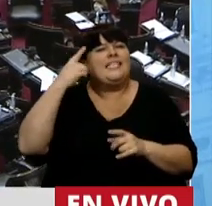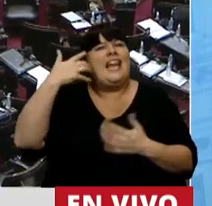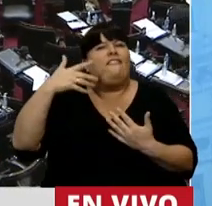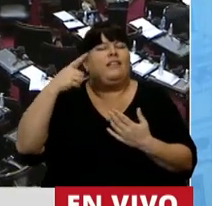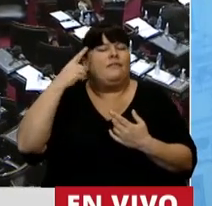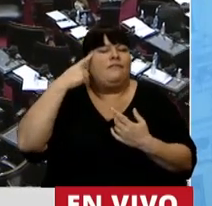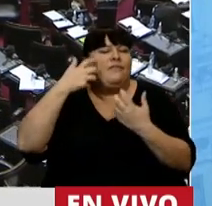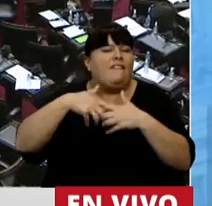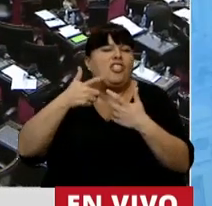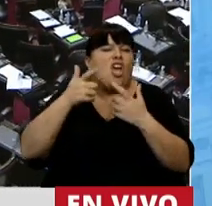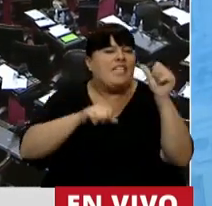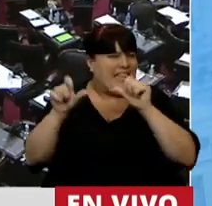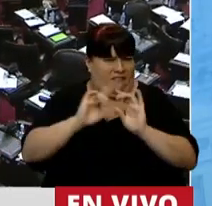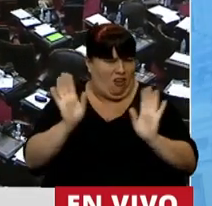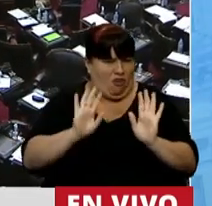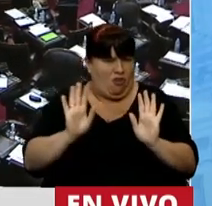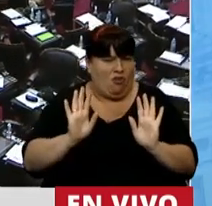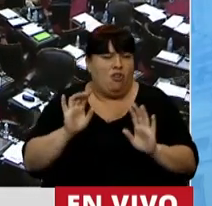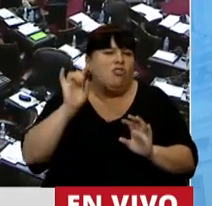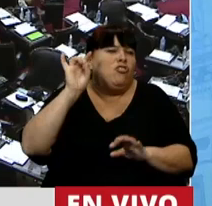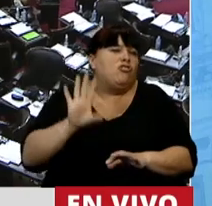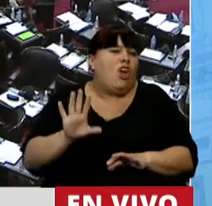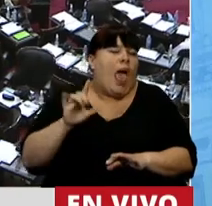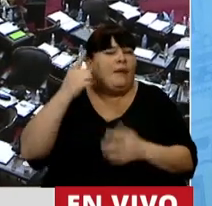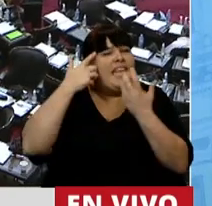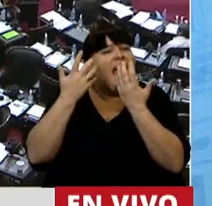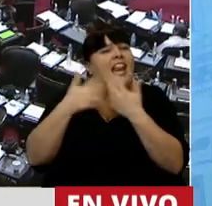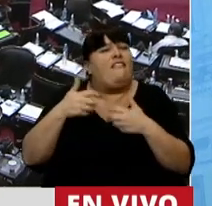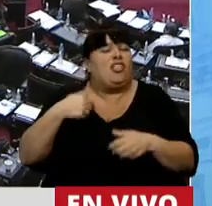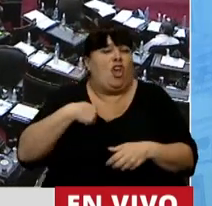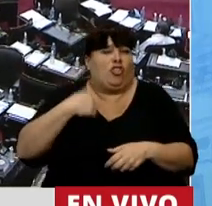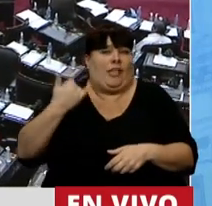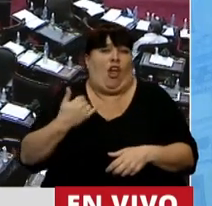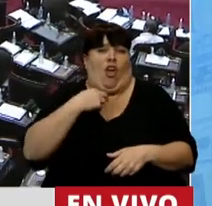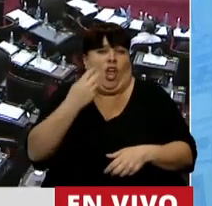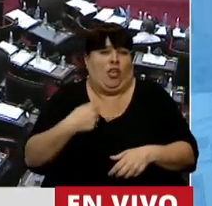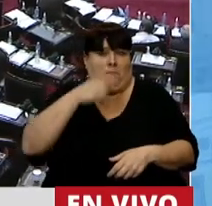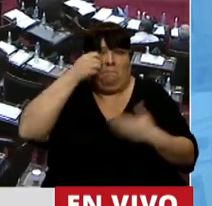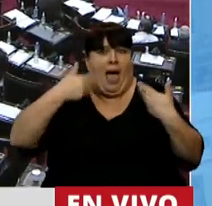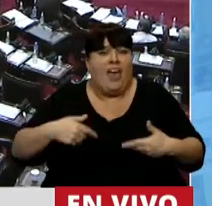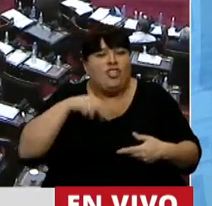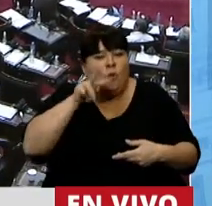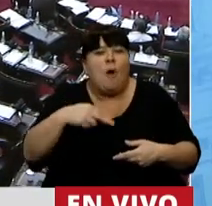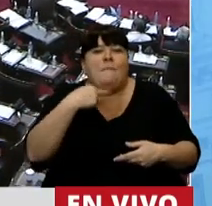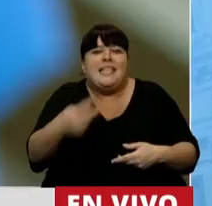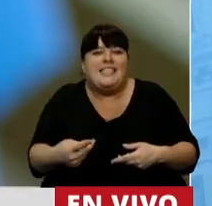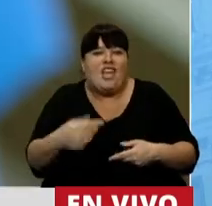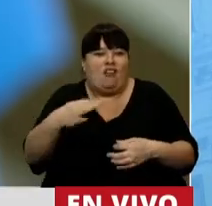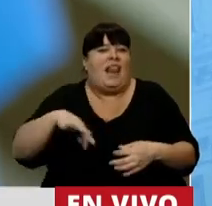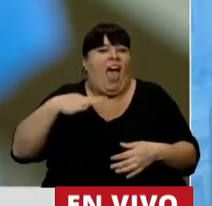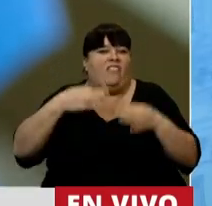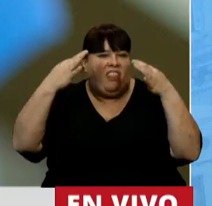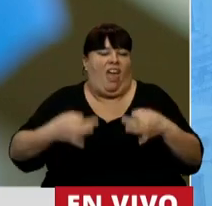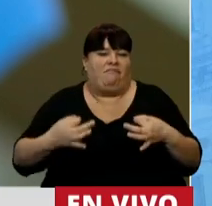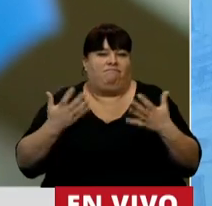reflexión científica, para nada, sino es la reflexión de un padre que ve en sus hijos la máxima expresión de la